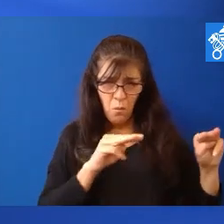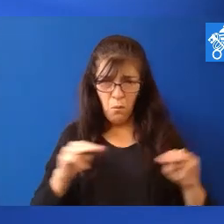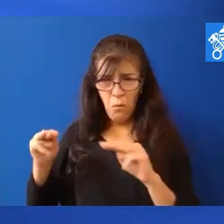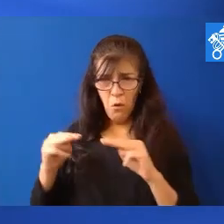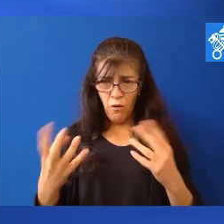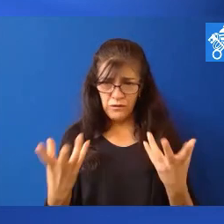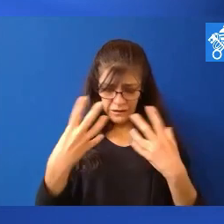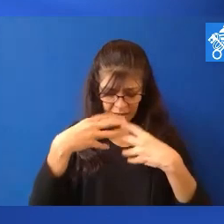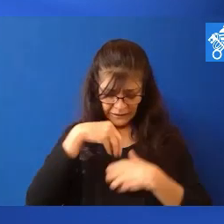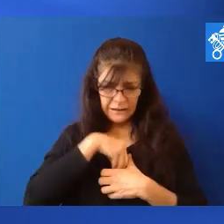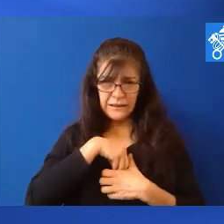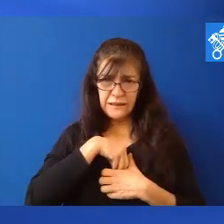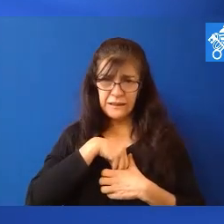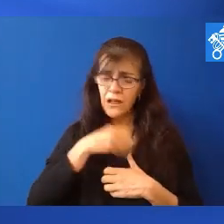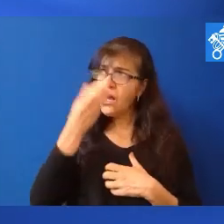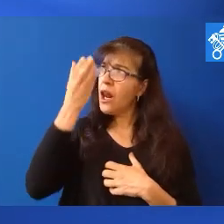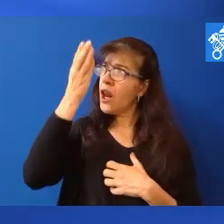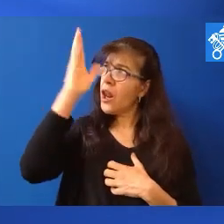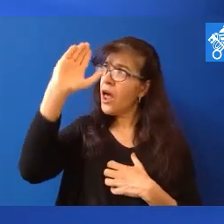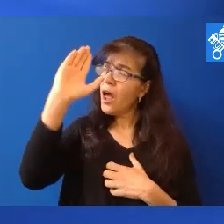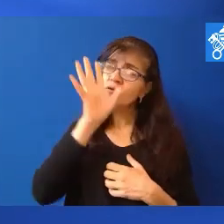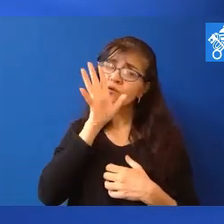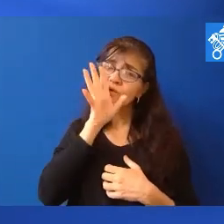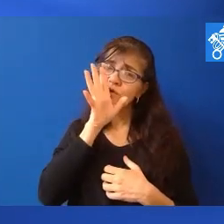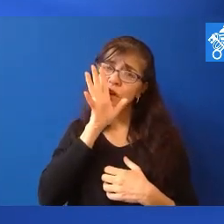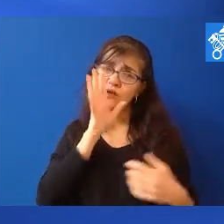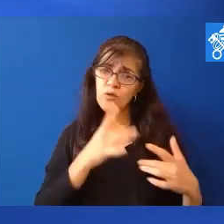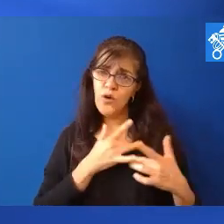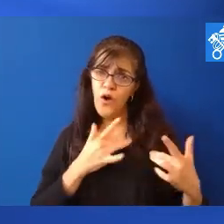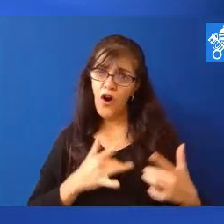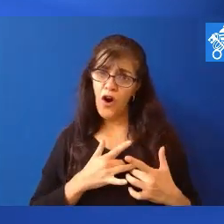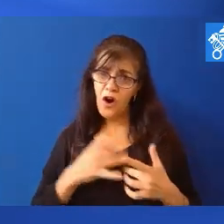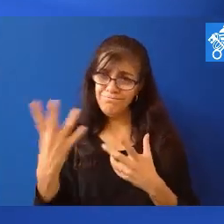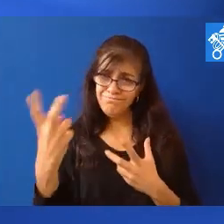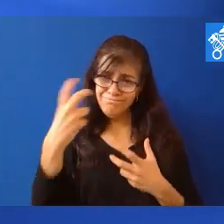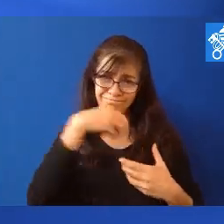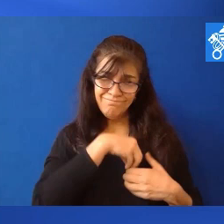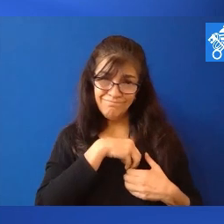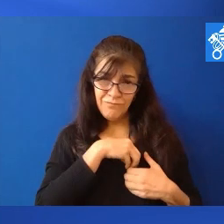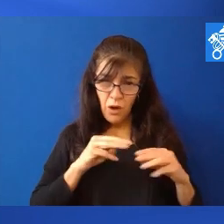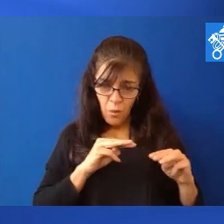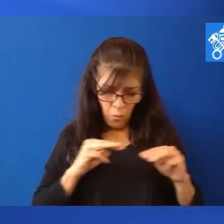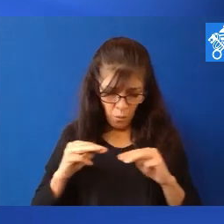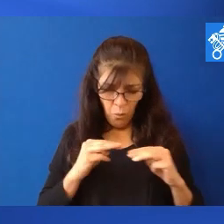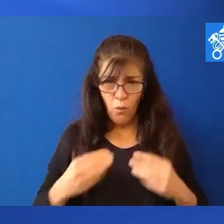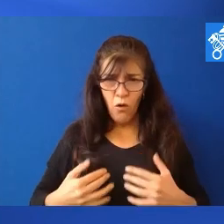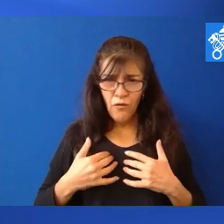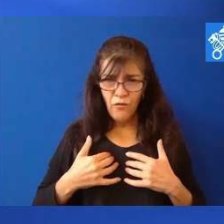nuestro interior, porque Dios habla al corazón. Cuando los movimientos interiores se caracterizan